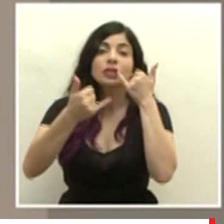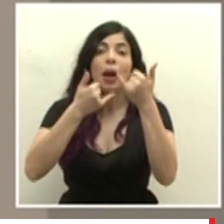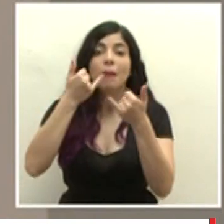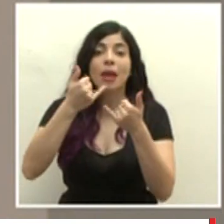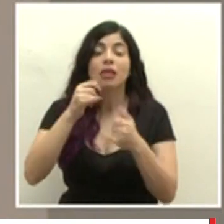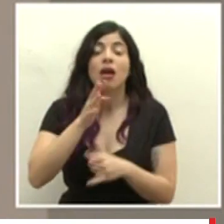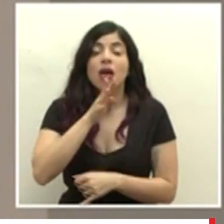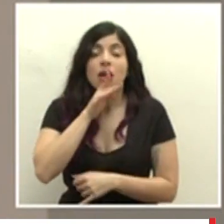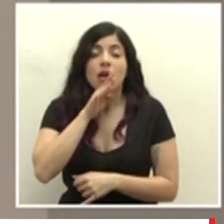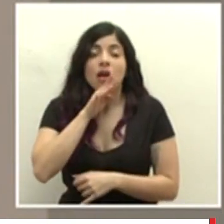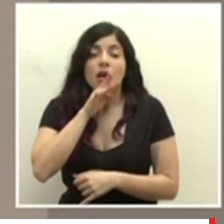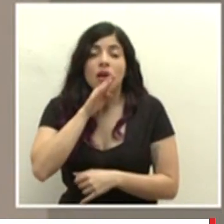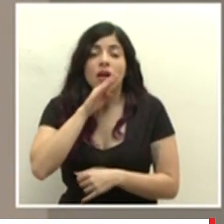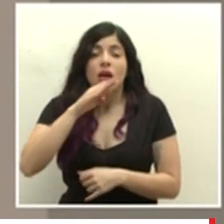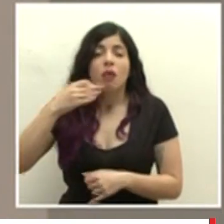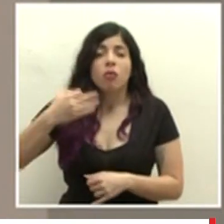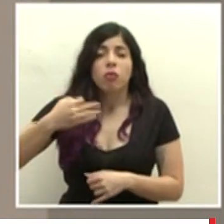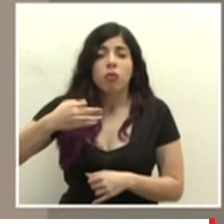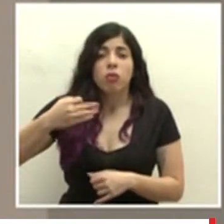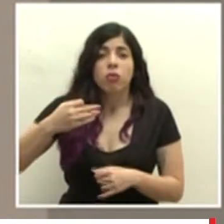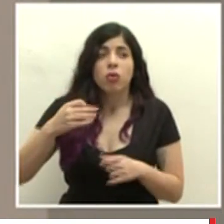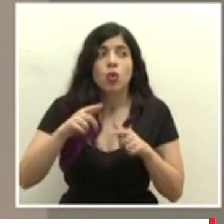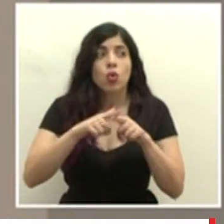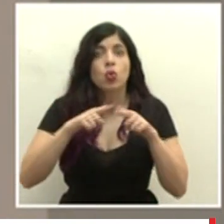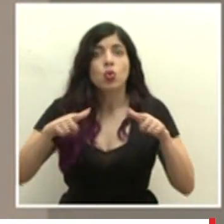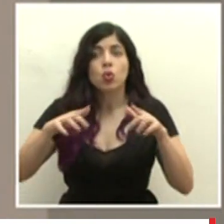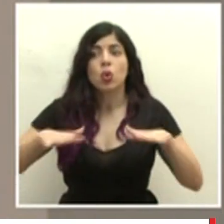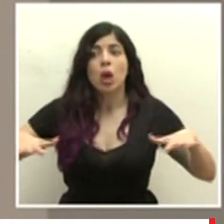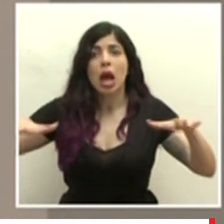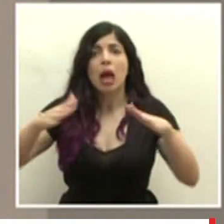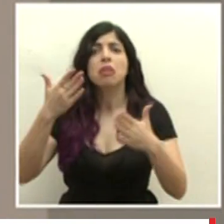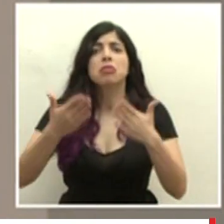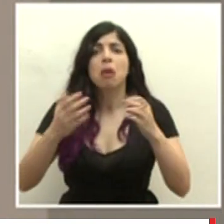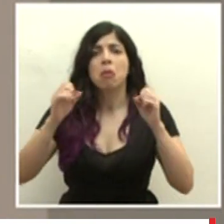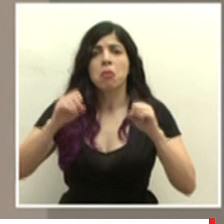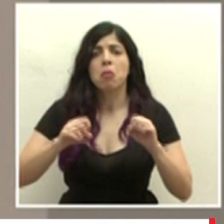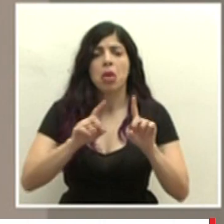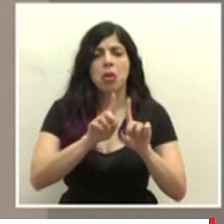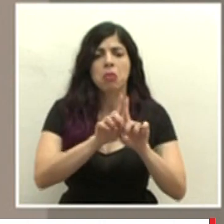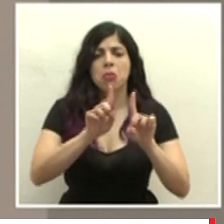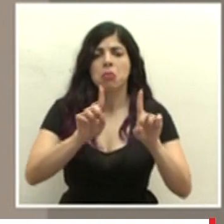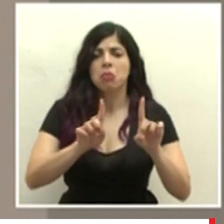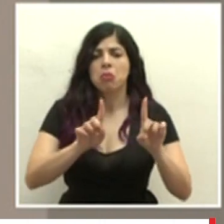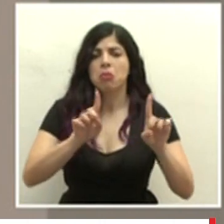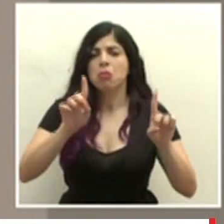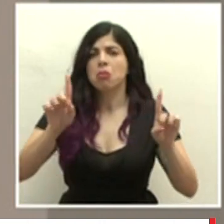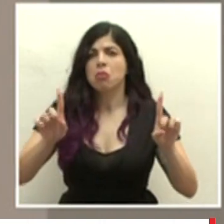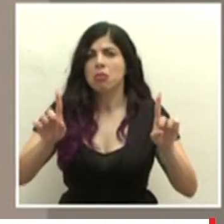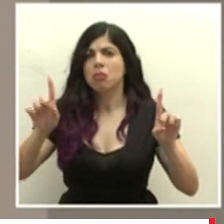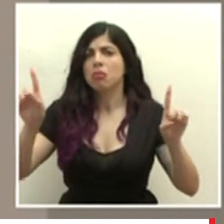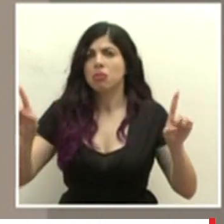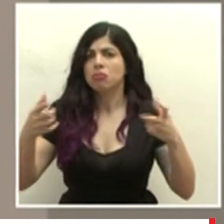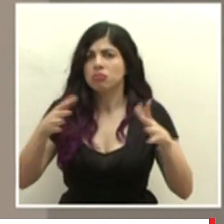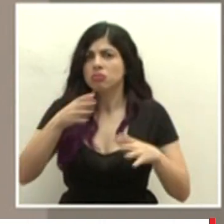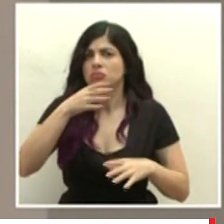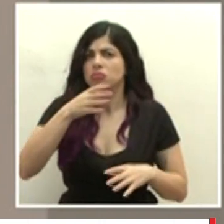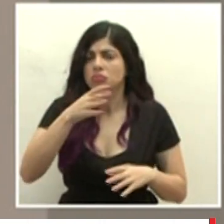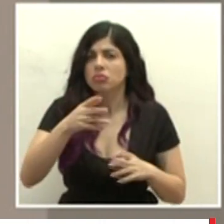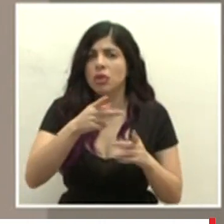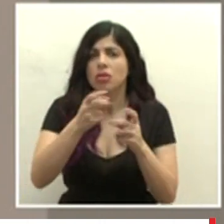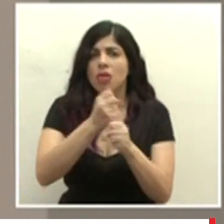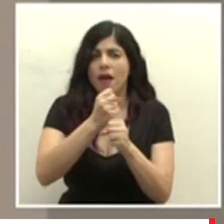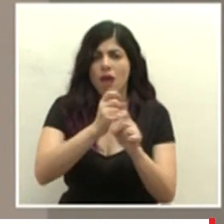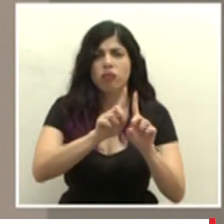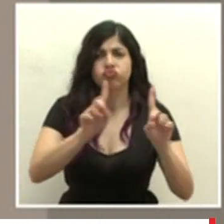estar hablando constantemente en espacios que, si bien pueden guardar el 1.8, eventualmente más bien así es como se solicita, entre los puestos de